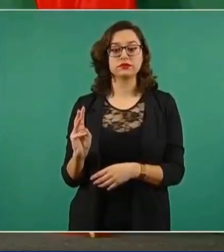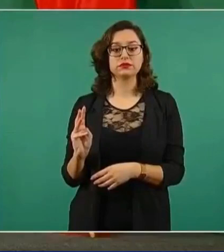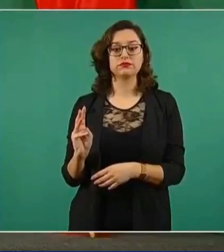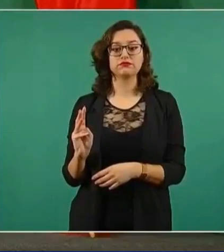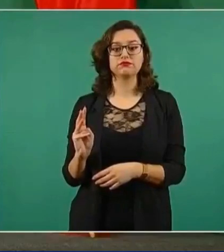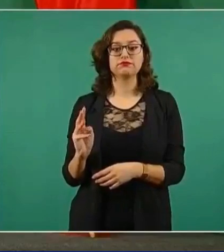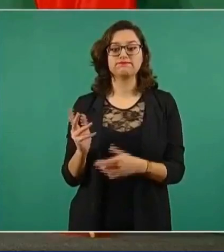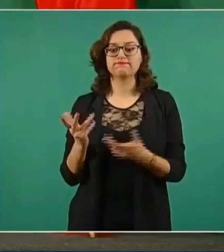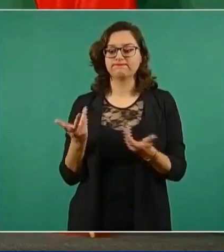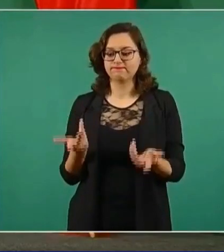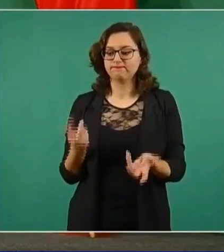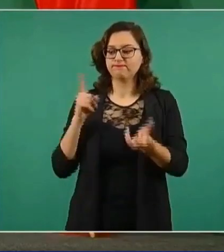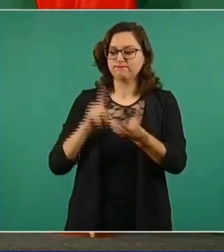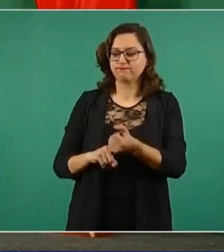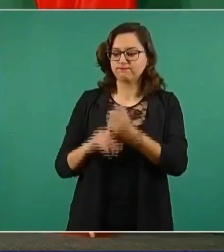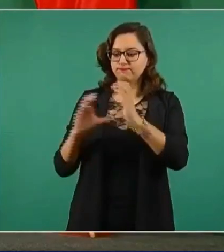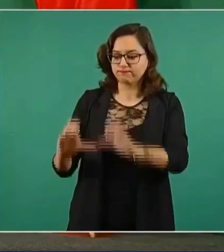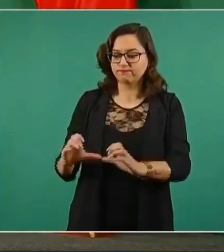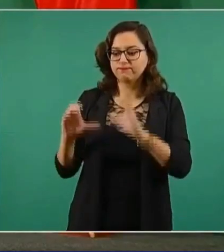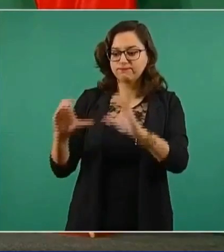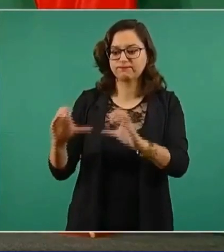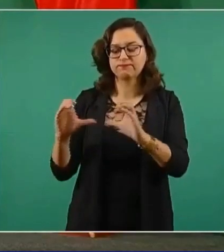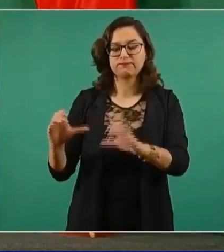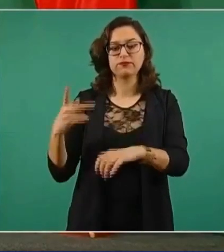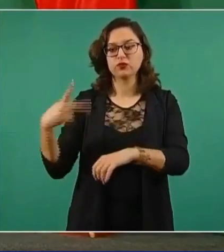en los cuidados reconocidos,